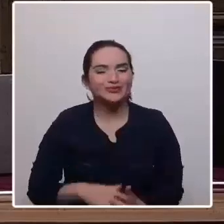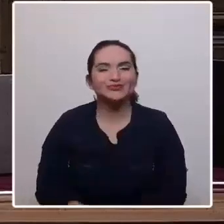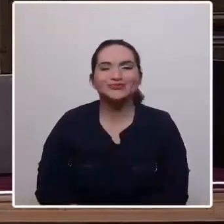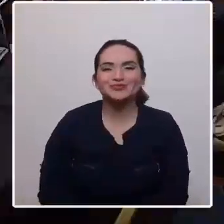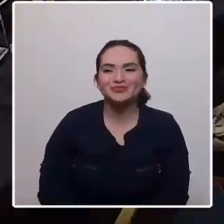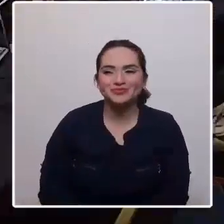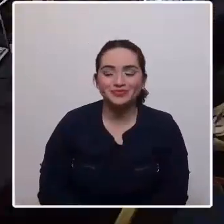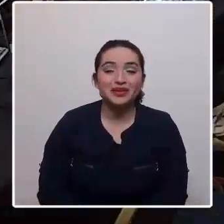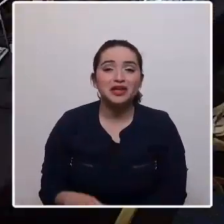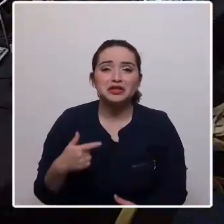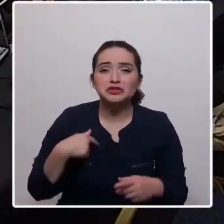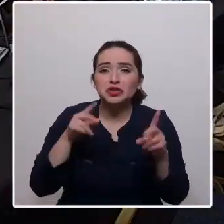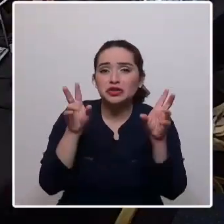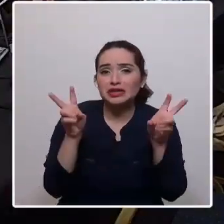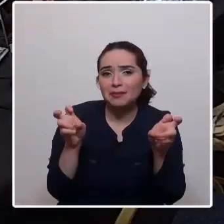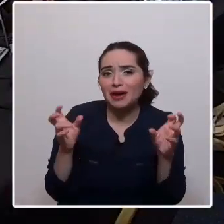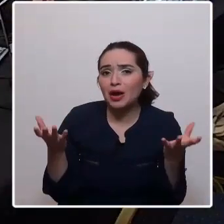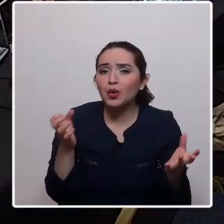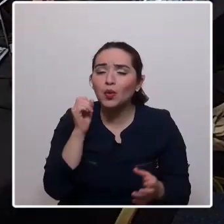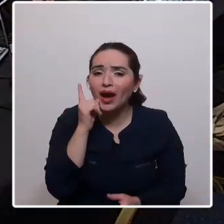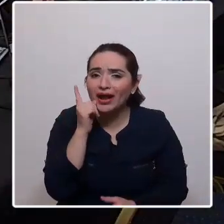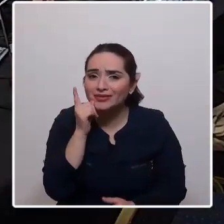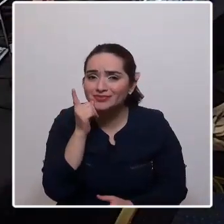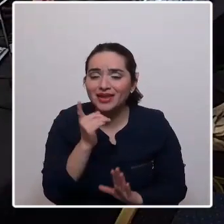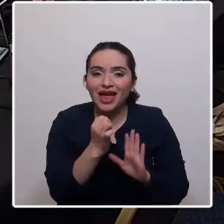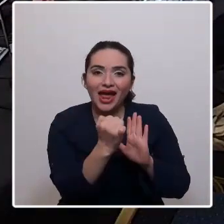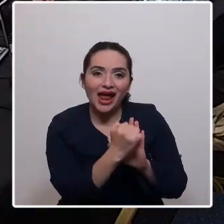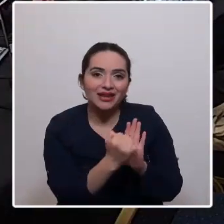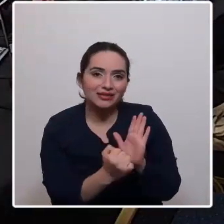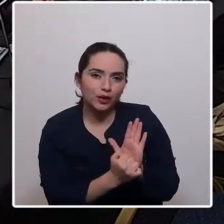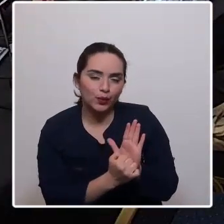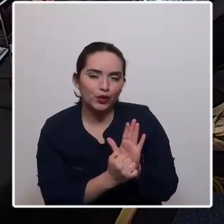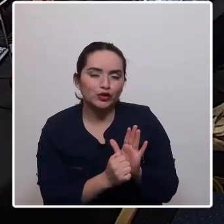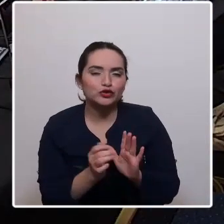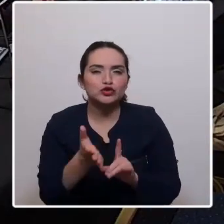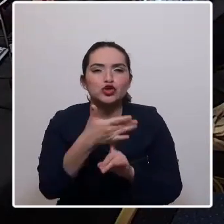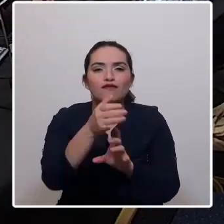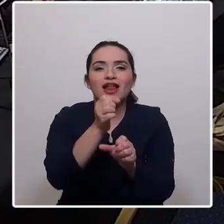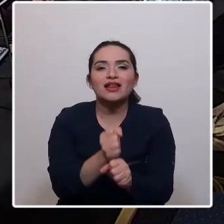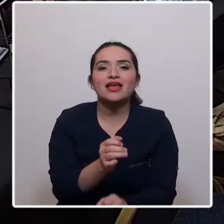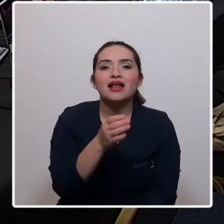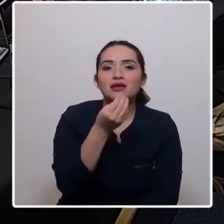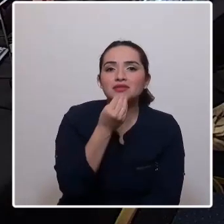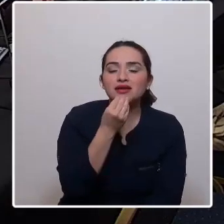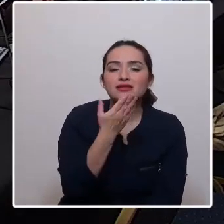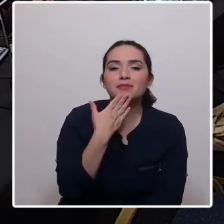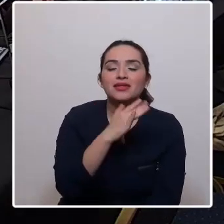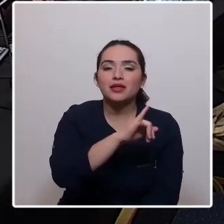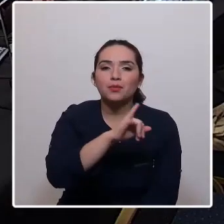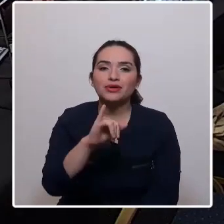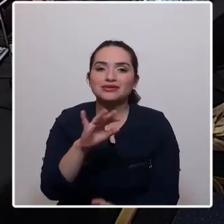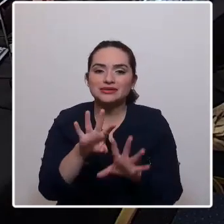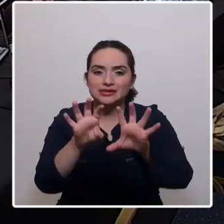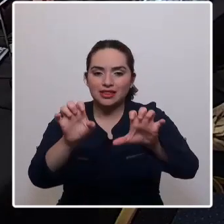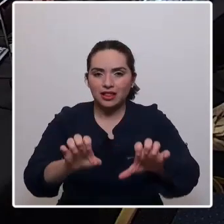Me voy a referir primeramente a los artículos de la soberanía alimentaria y después a los del sistema